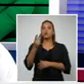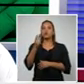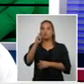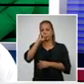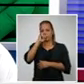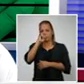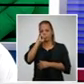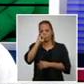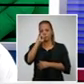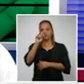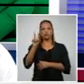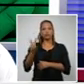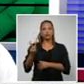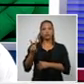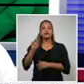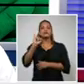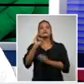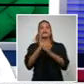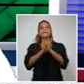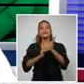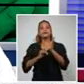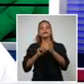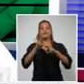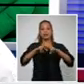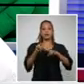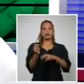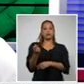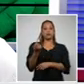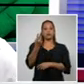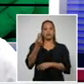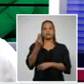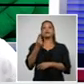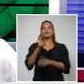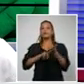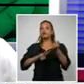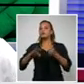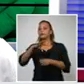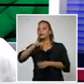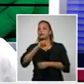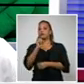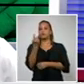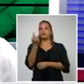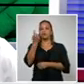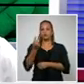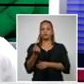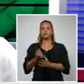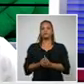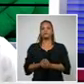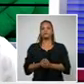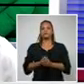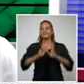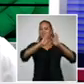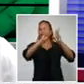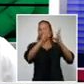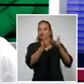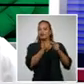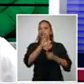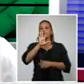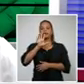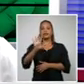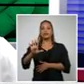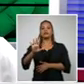6 meses de La Habana 1 y de Pinar del Río 1. Se acumulan